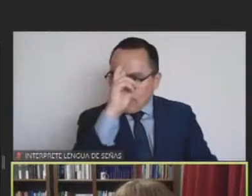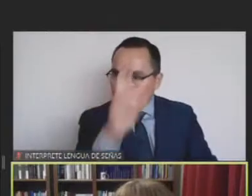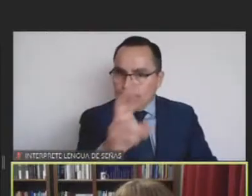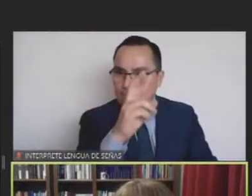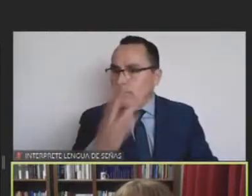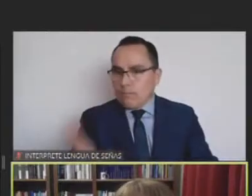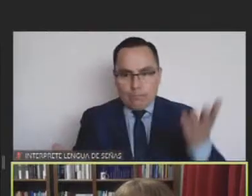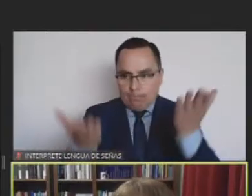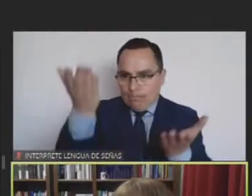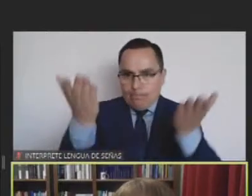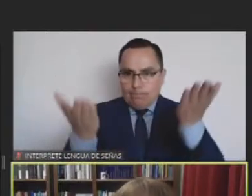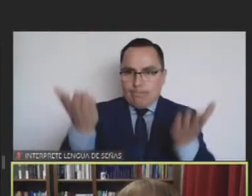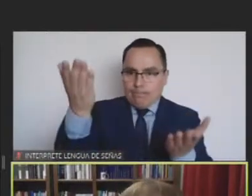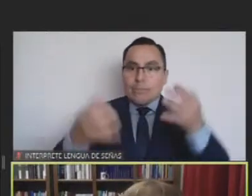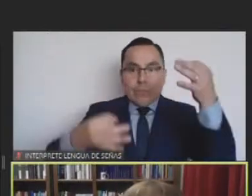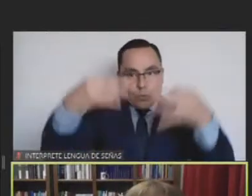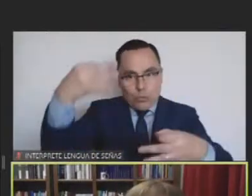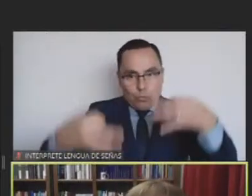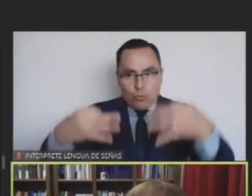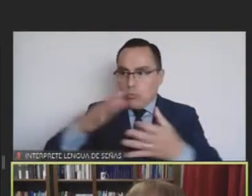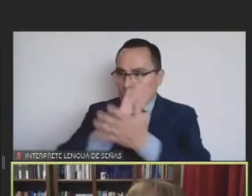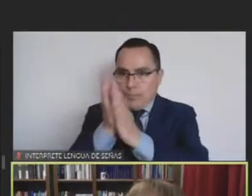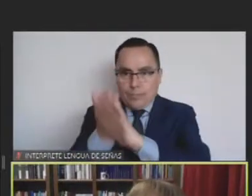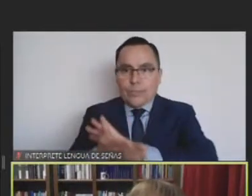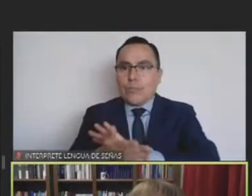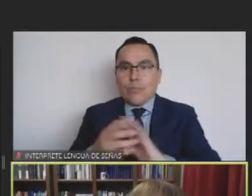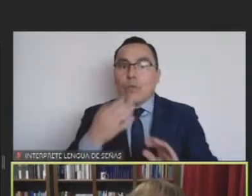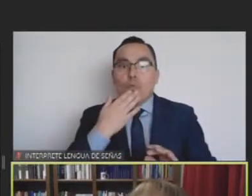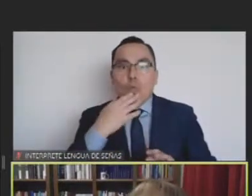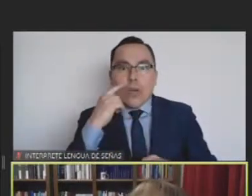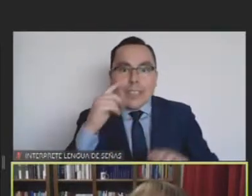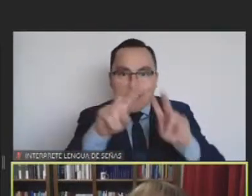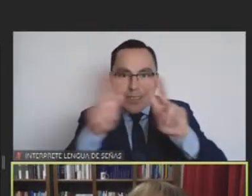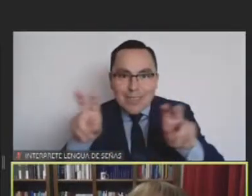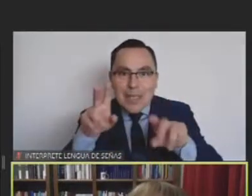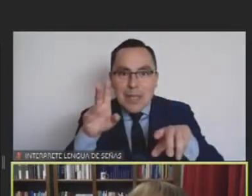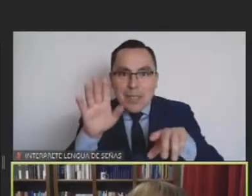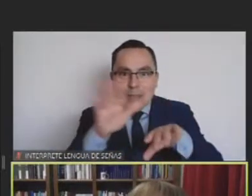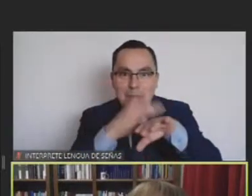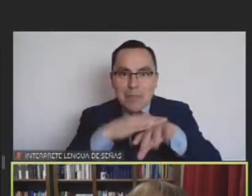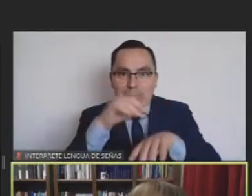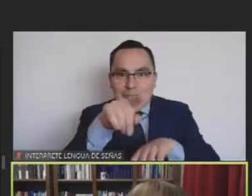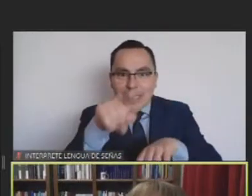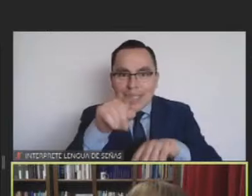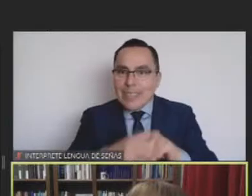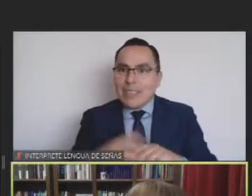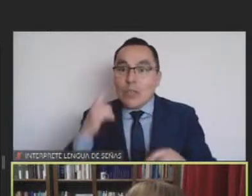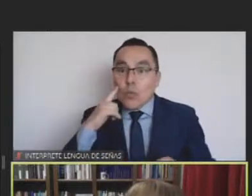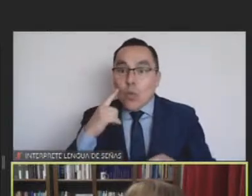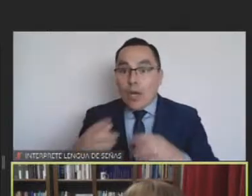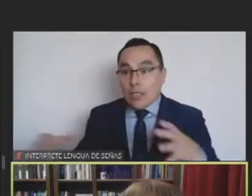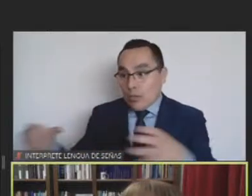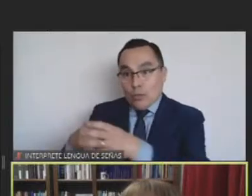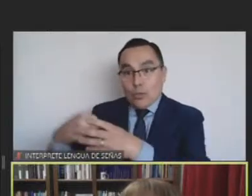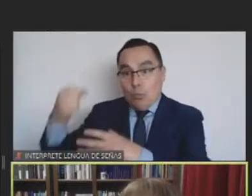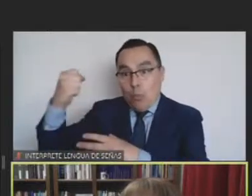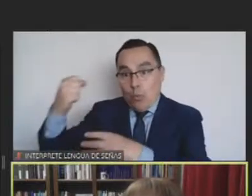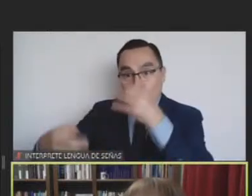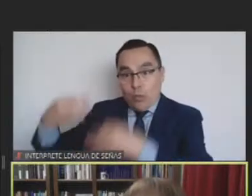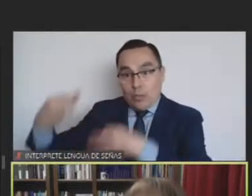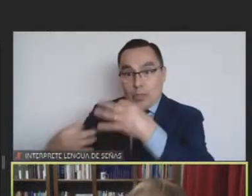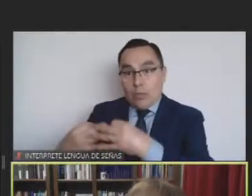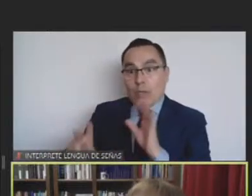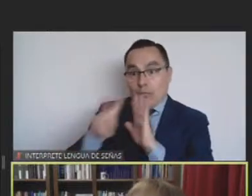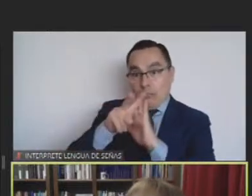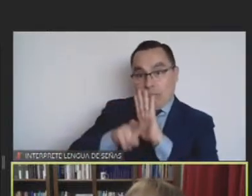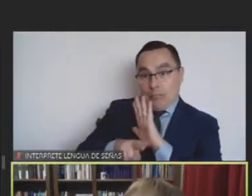su propósito. También, como ahí lo dice la lámina, el Poder Judicial está sometido a ciertas normas de transparencia activa, pero como